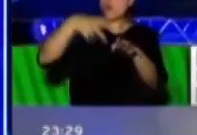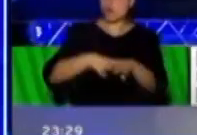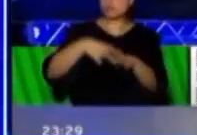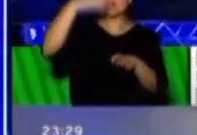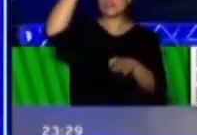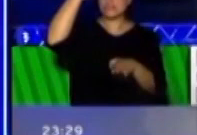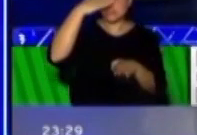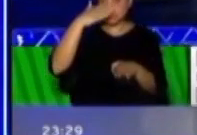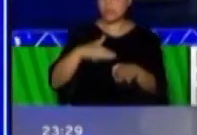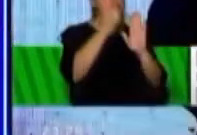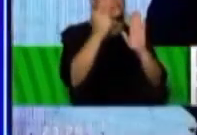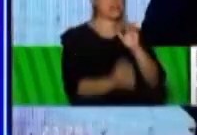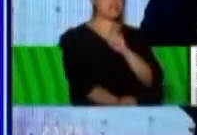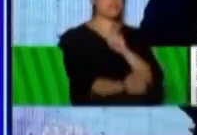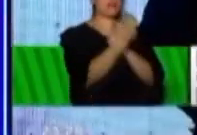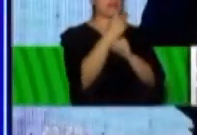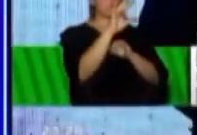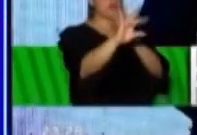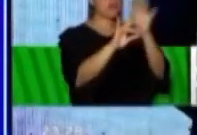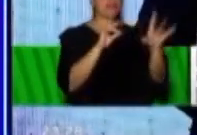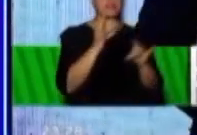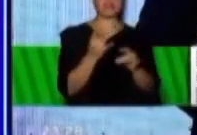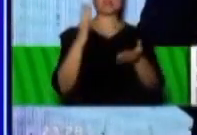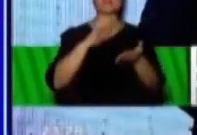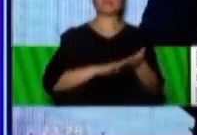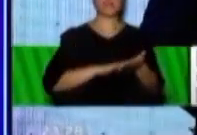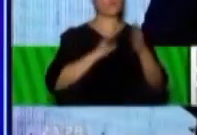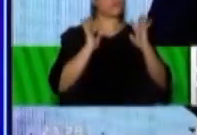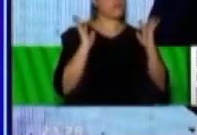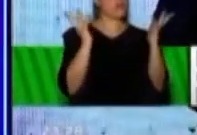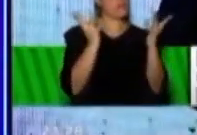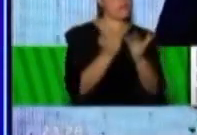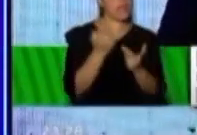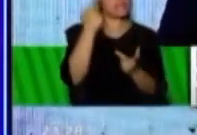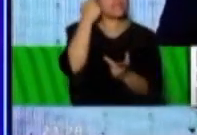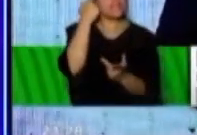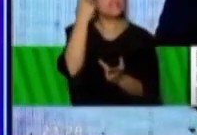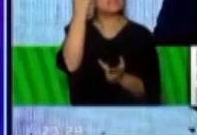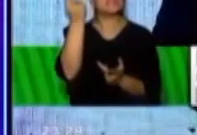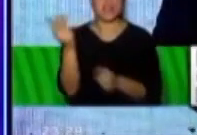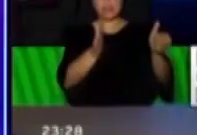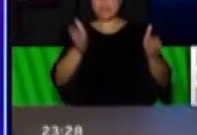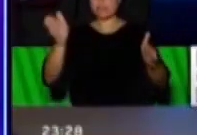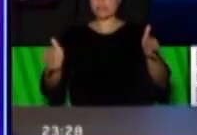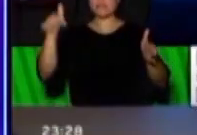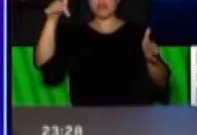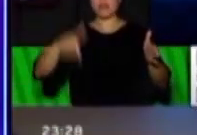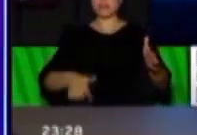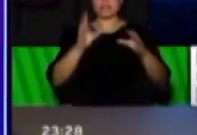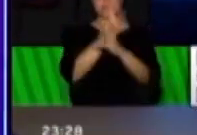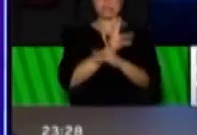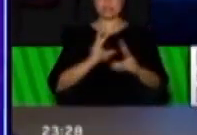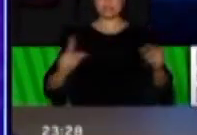punto de vista. Creo que quizás ahí, si me permitís, el formato es lo que quizás entra